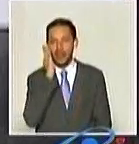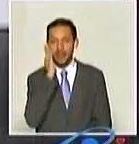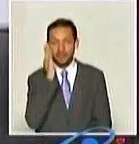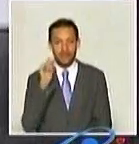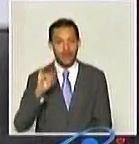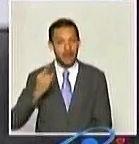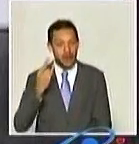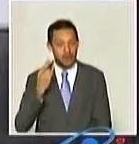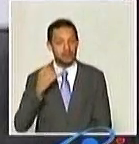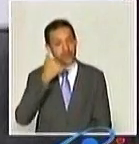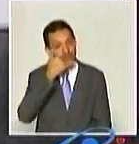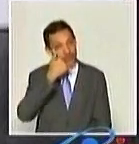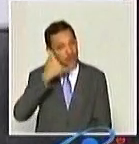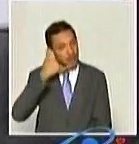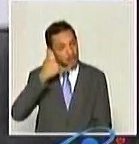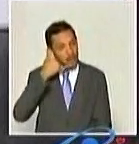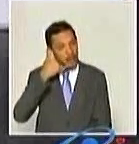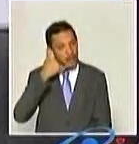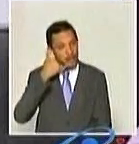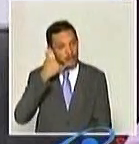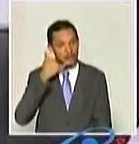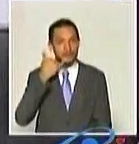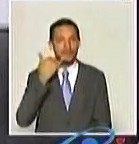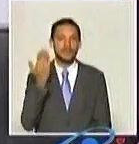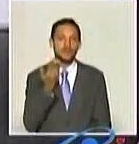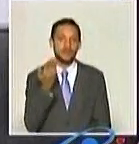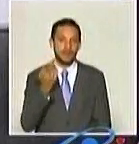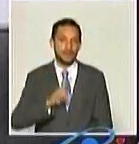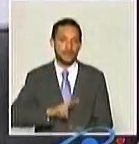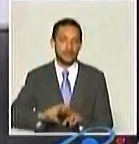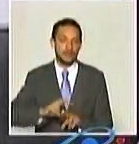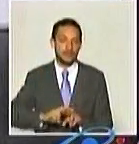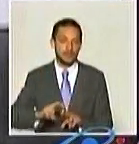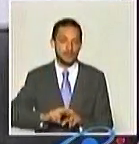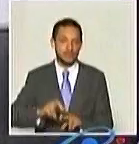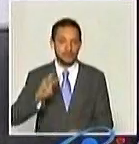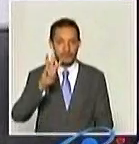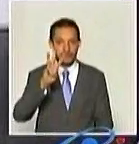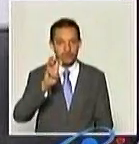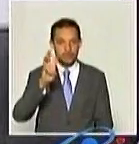nuestros invitados para que tengan mayores informes. En Manizales el teléfono es el